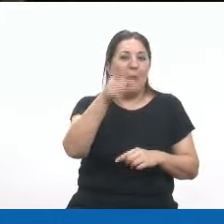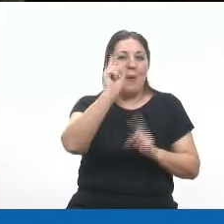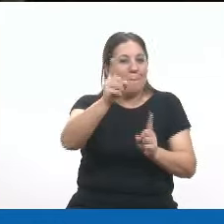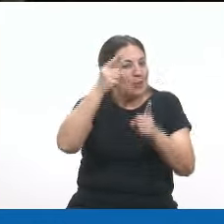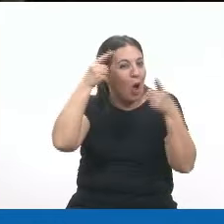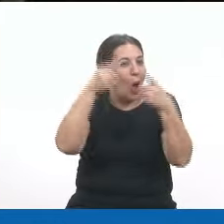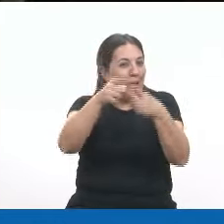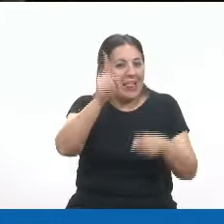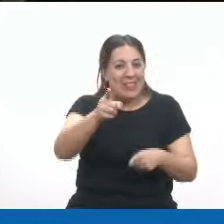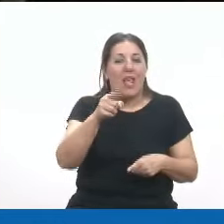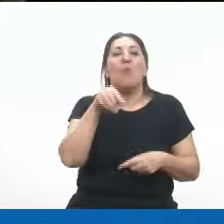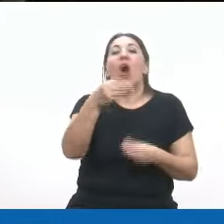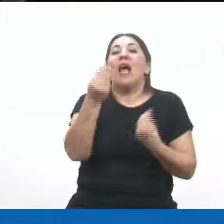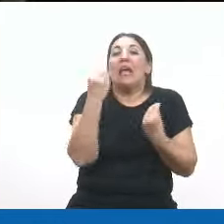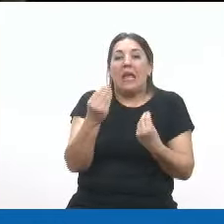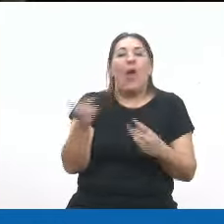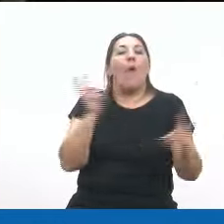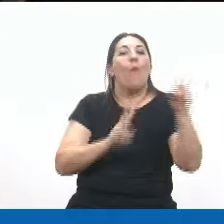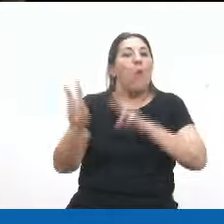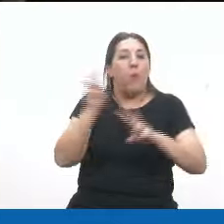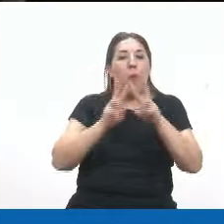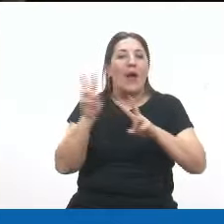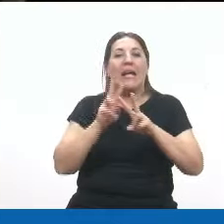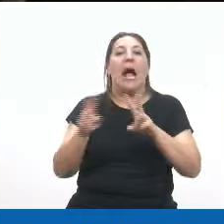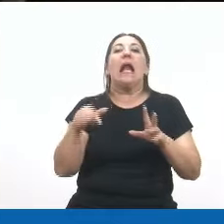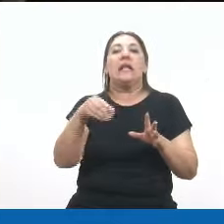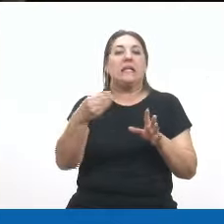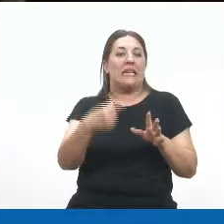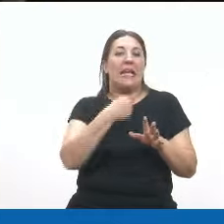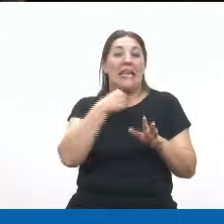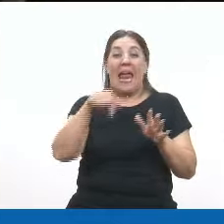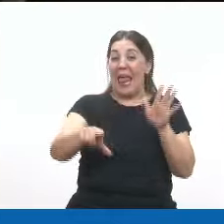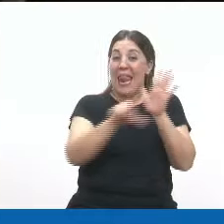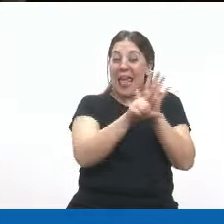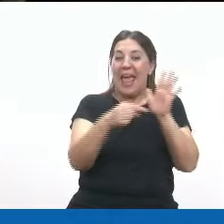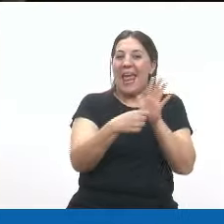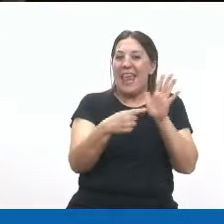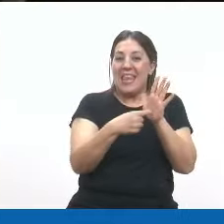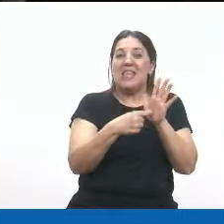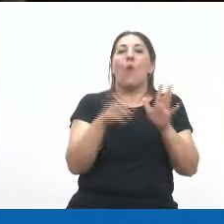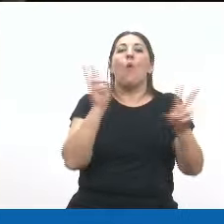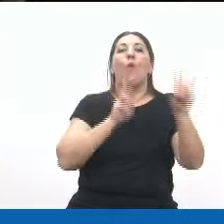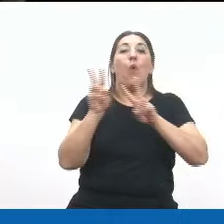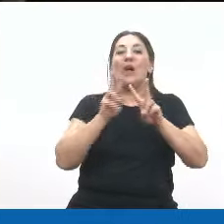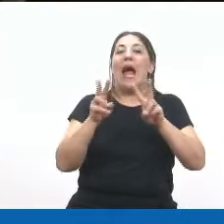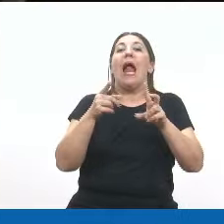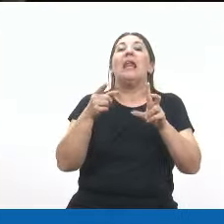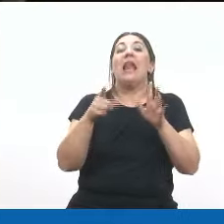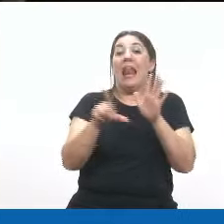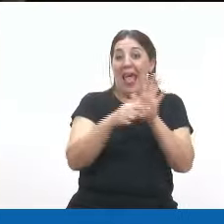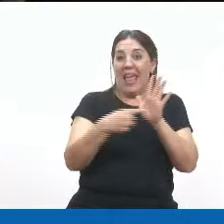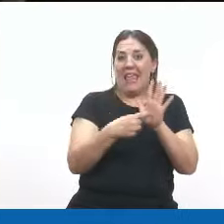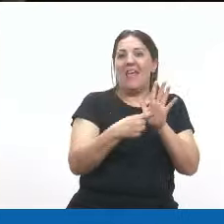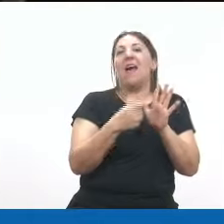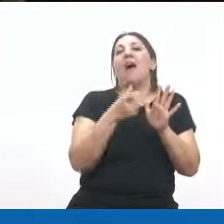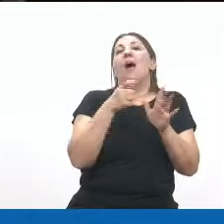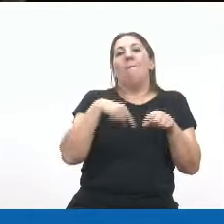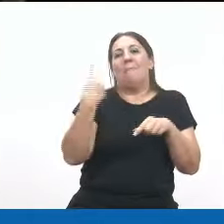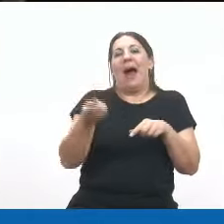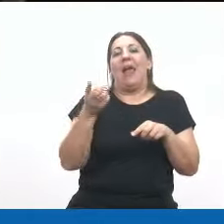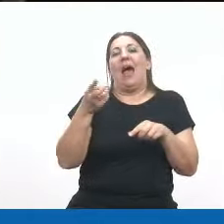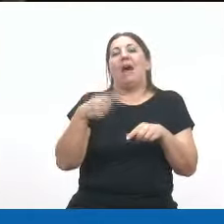están institucionalizando o quieren institucionalizar con esta ley tremendas injusticias y ahora voy es la